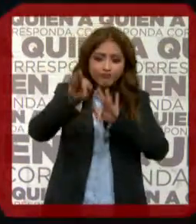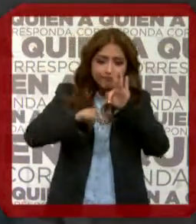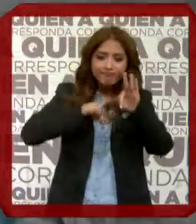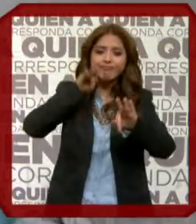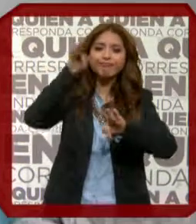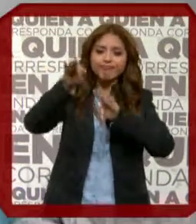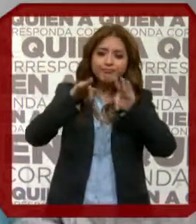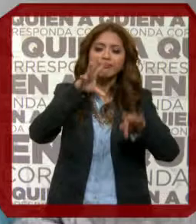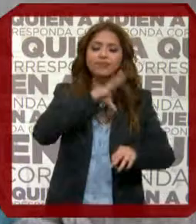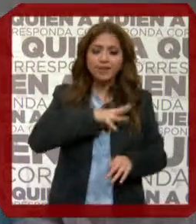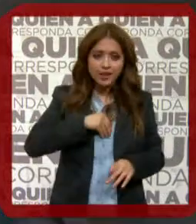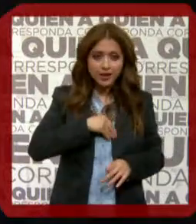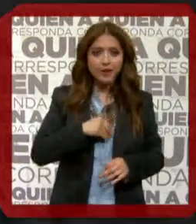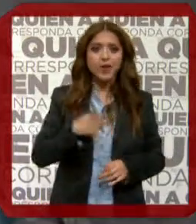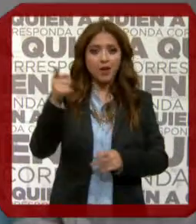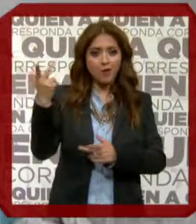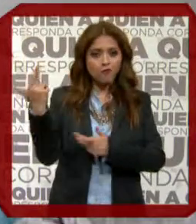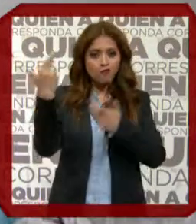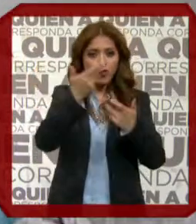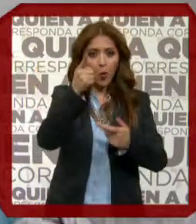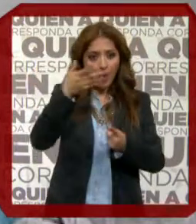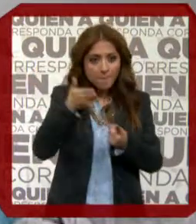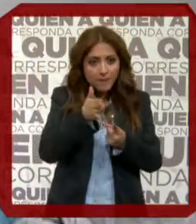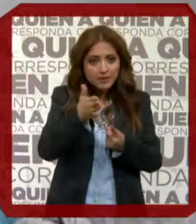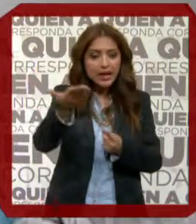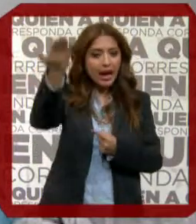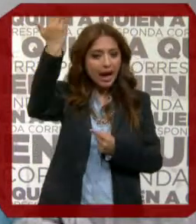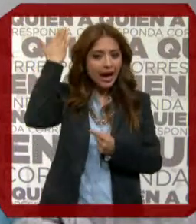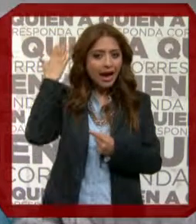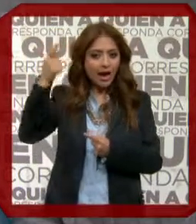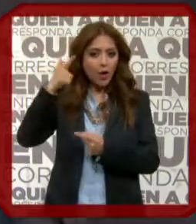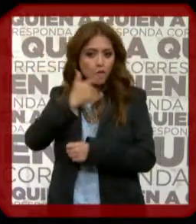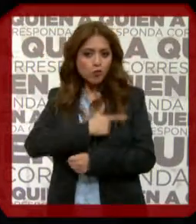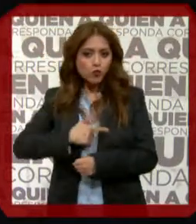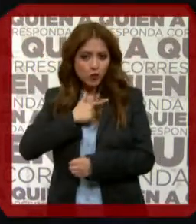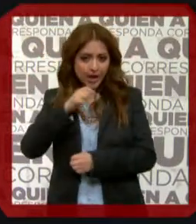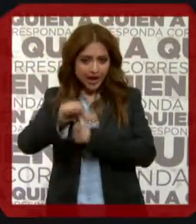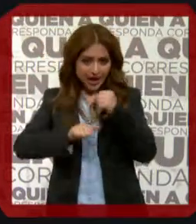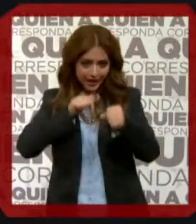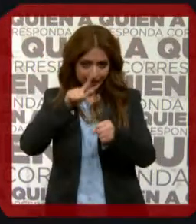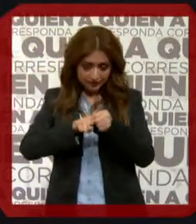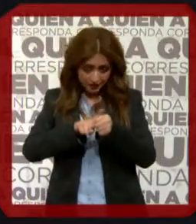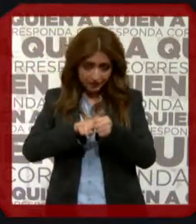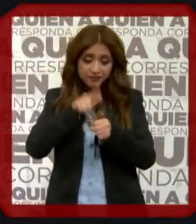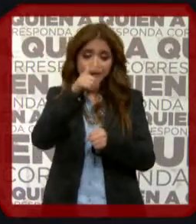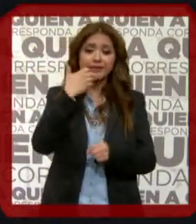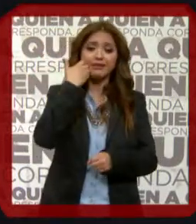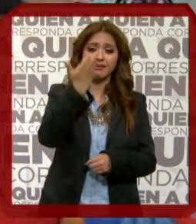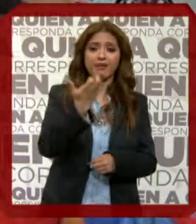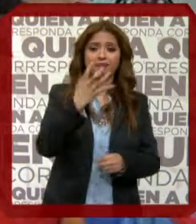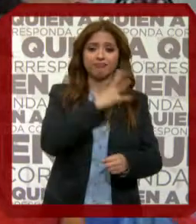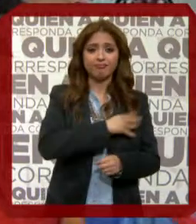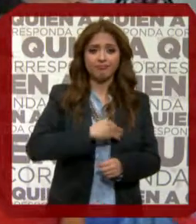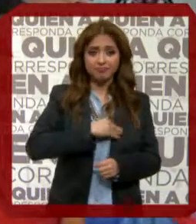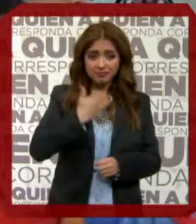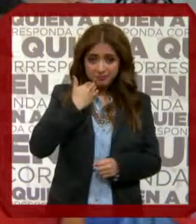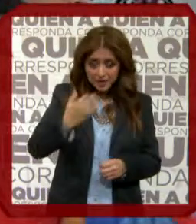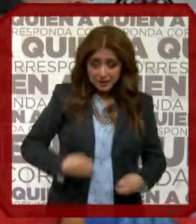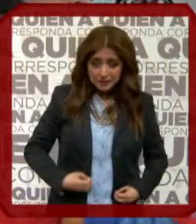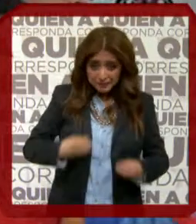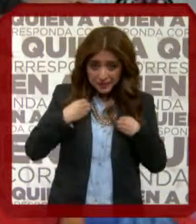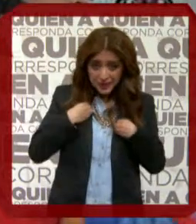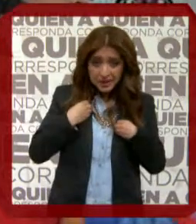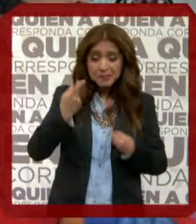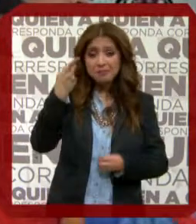si le trajo un pececito porque le gustan mucho los animales luchan por una mejor calidad de vida para su hijo pero para